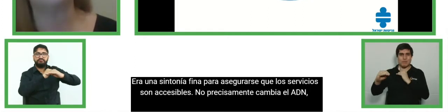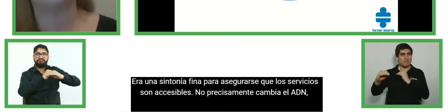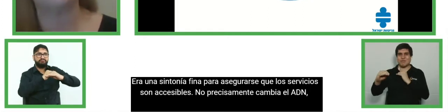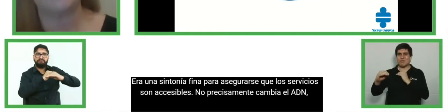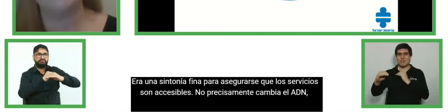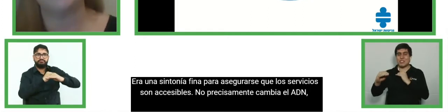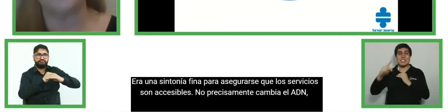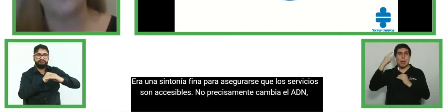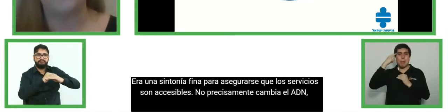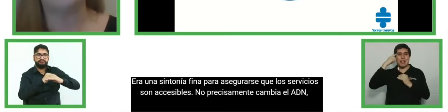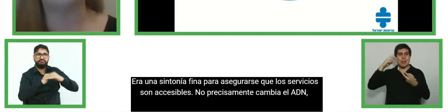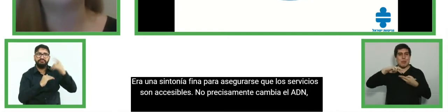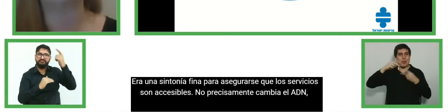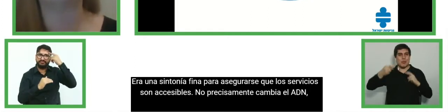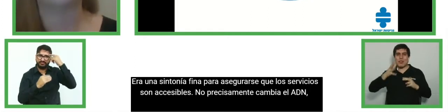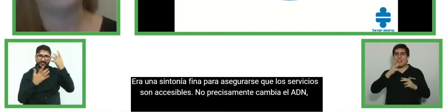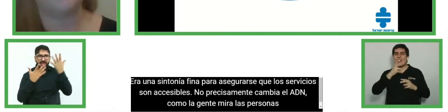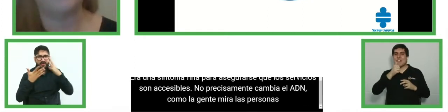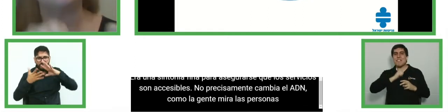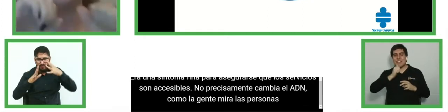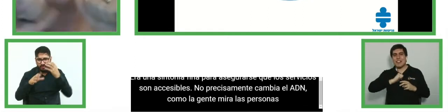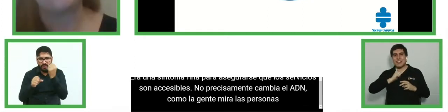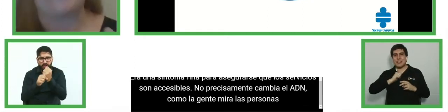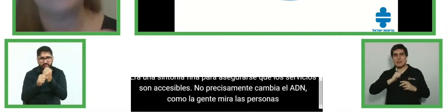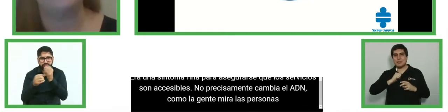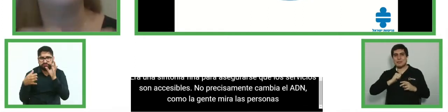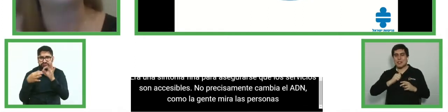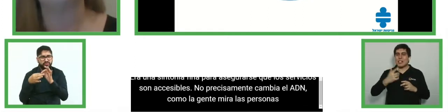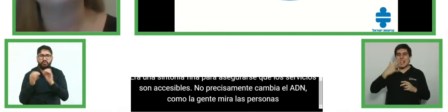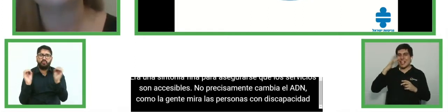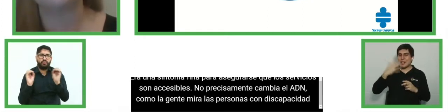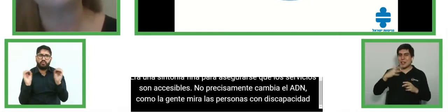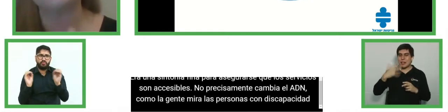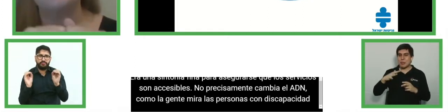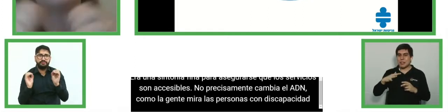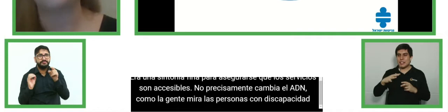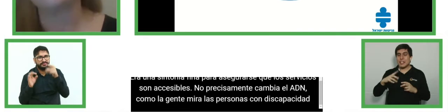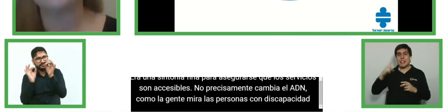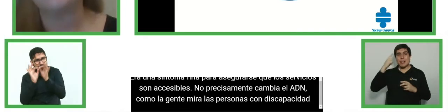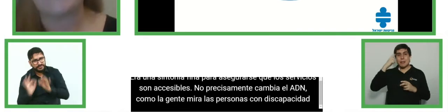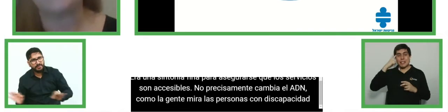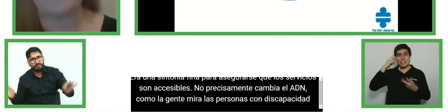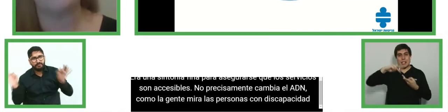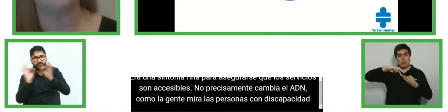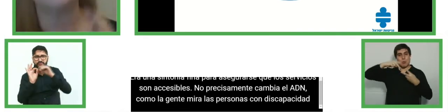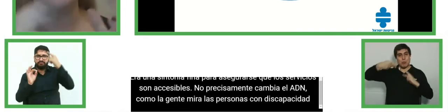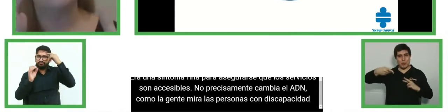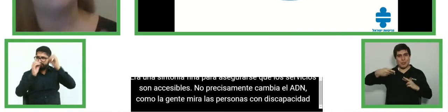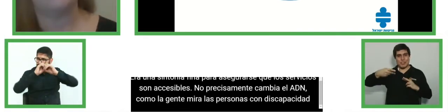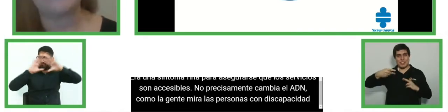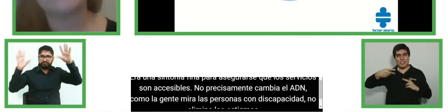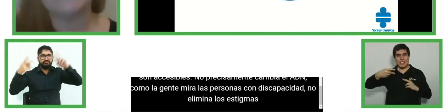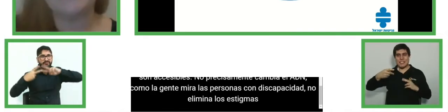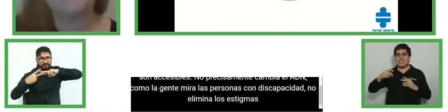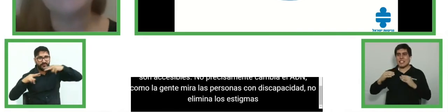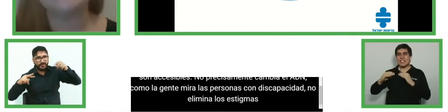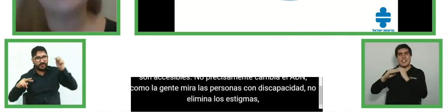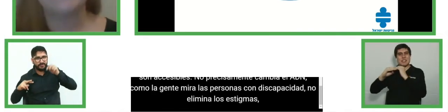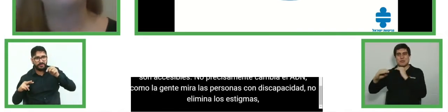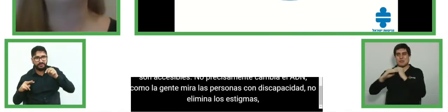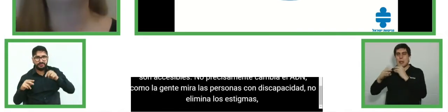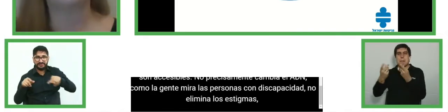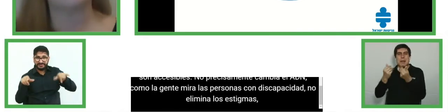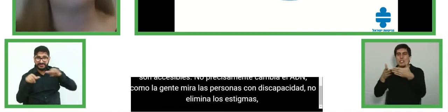Y cuando estamos hablando de educación inclusiva, una de las cosas más importantes es eso, quebrar esos estigmas, esas